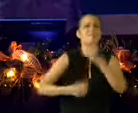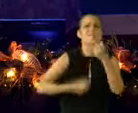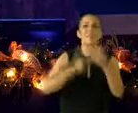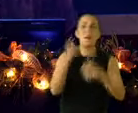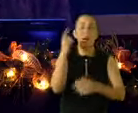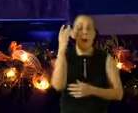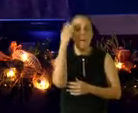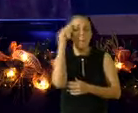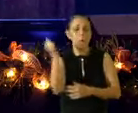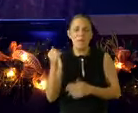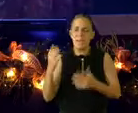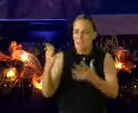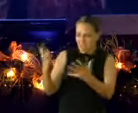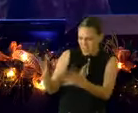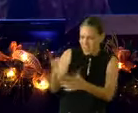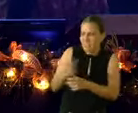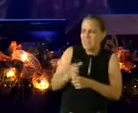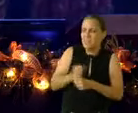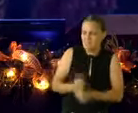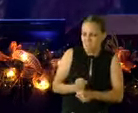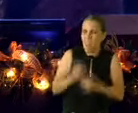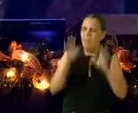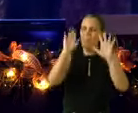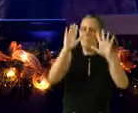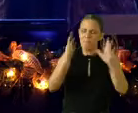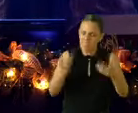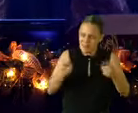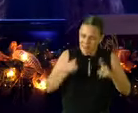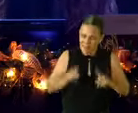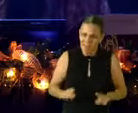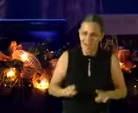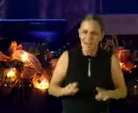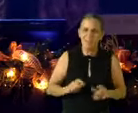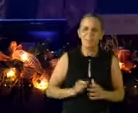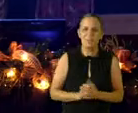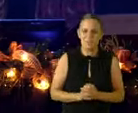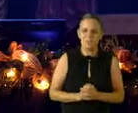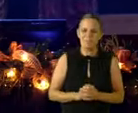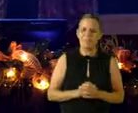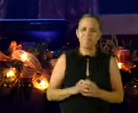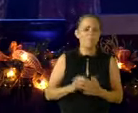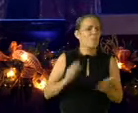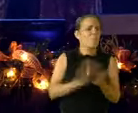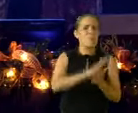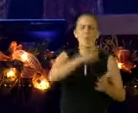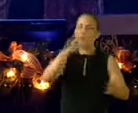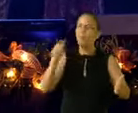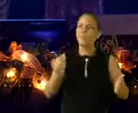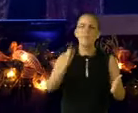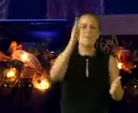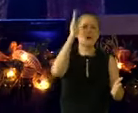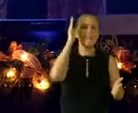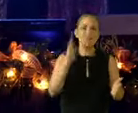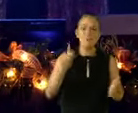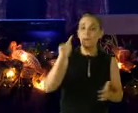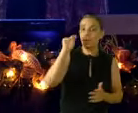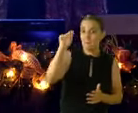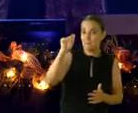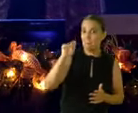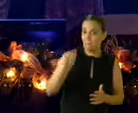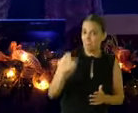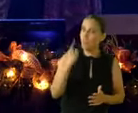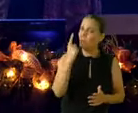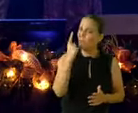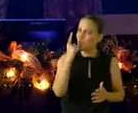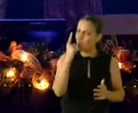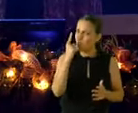yo vine a recibir el milagro y lo recibió. Así es que damos gloria a Dios. Eso es uno de los testimonios, pero son muchos.